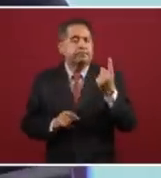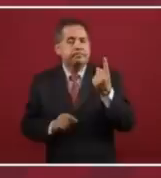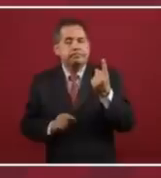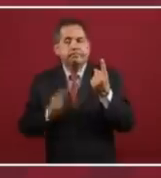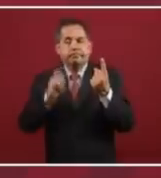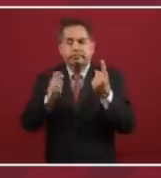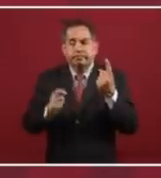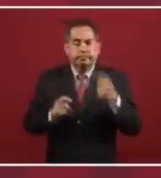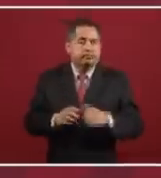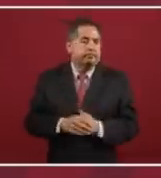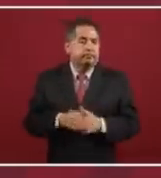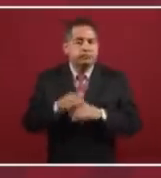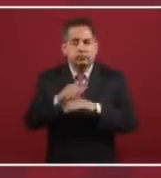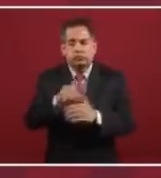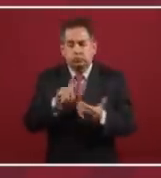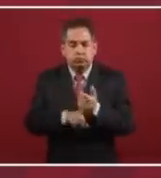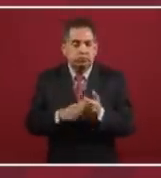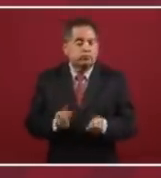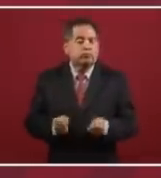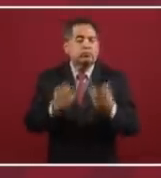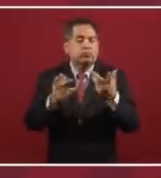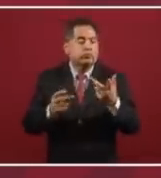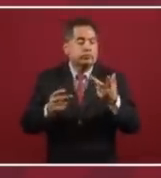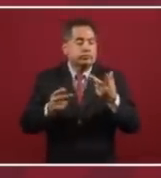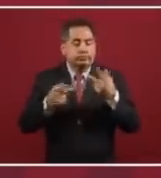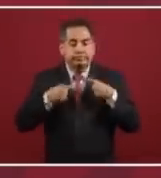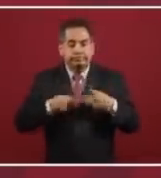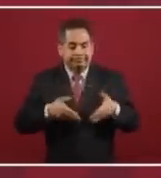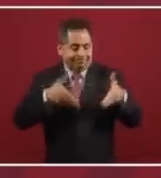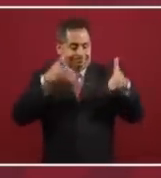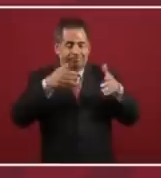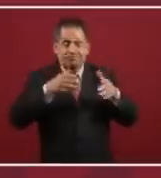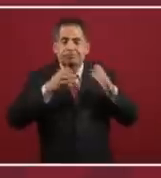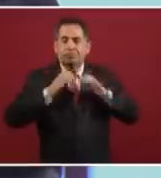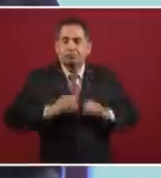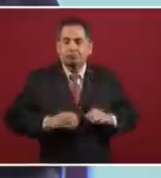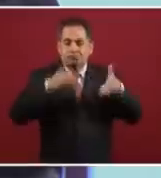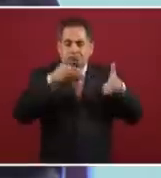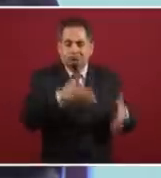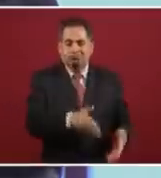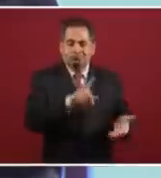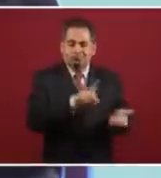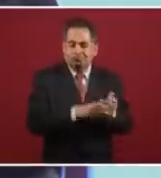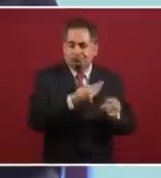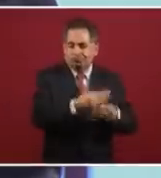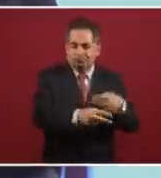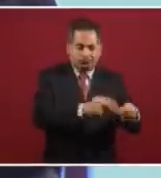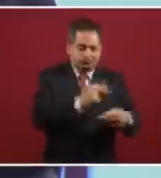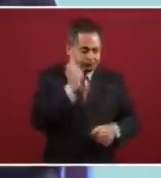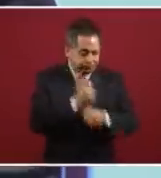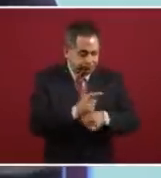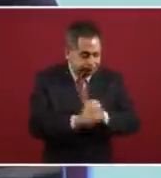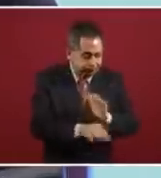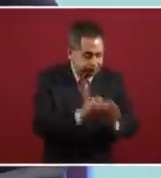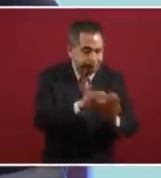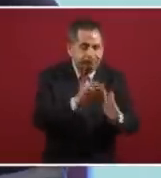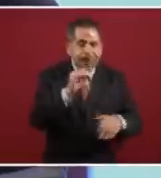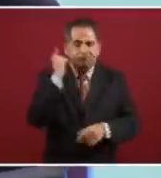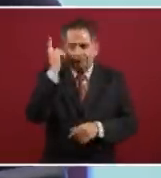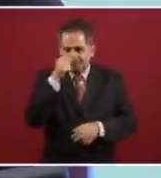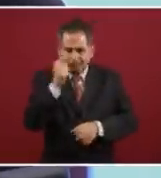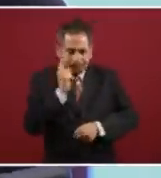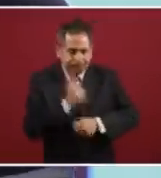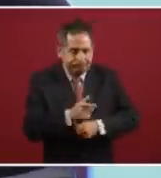actualizado, el más reciente, en cuanto al Registro Nacional de Fosas Clandestinas y el número de fosas encontradas y cuerpos